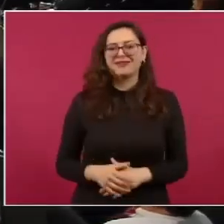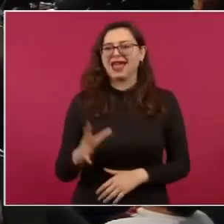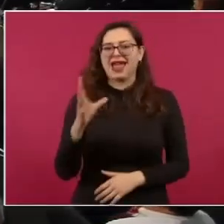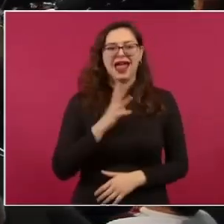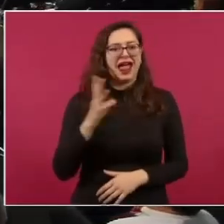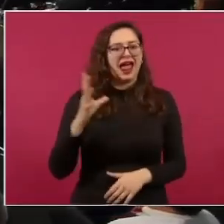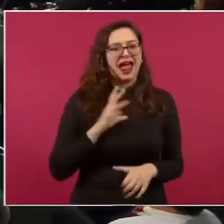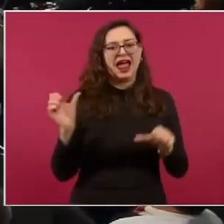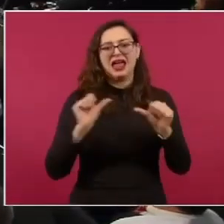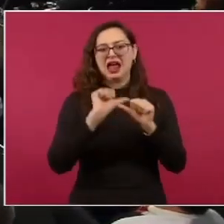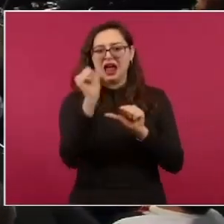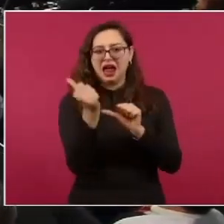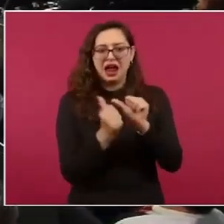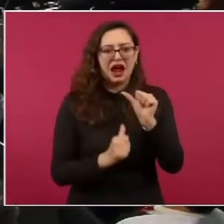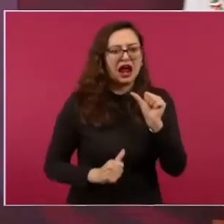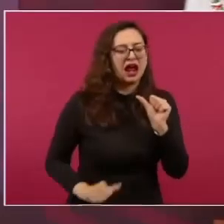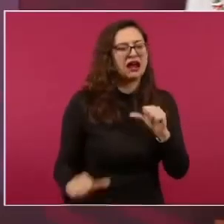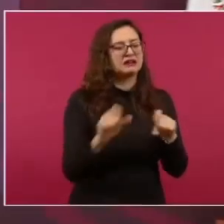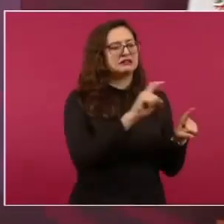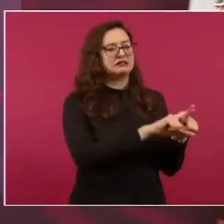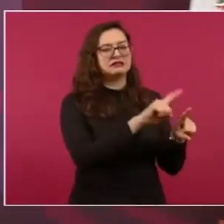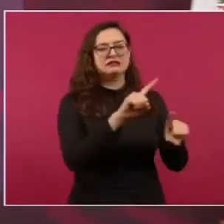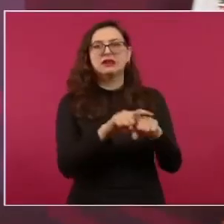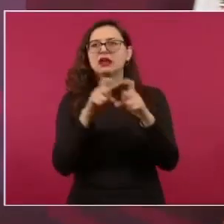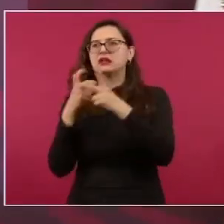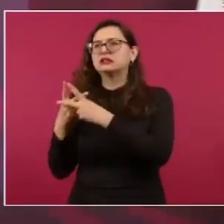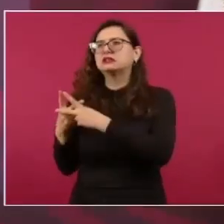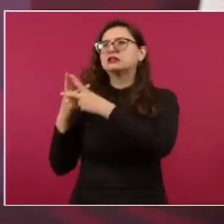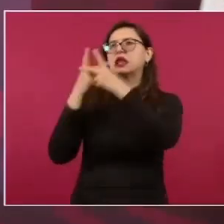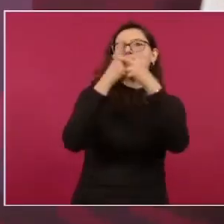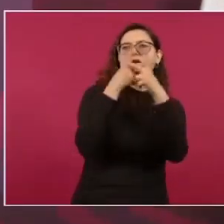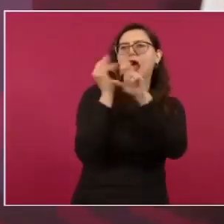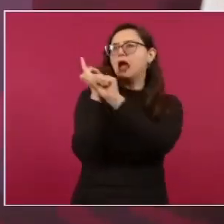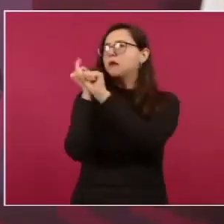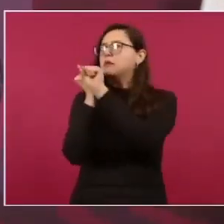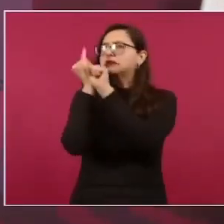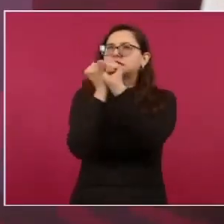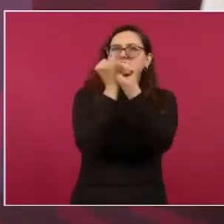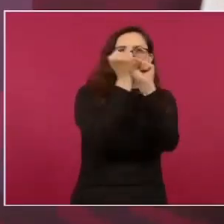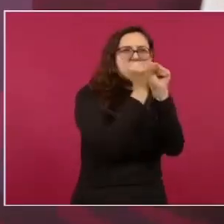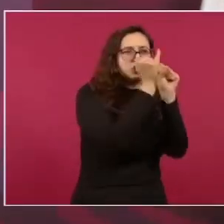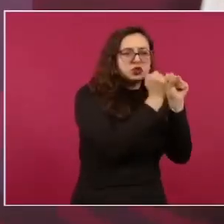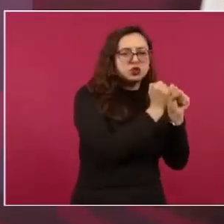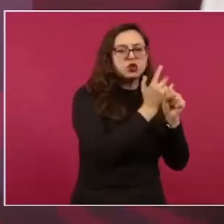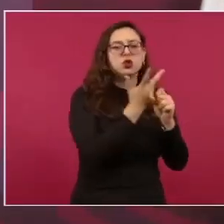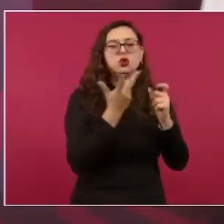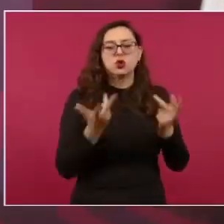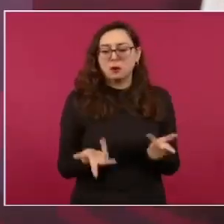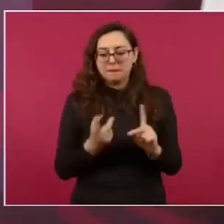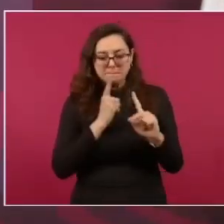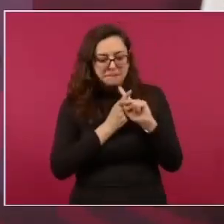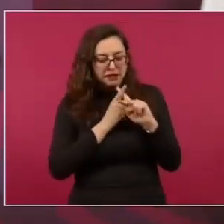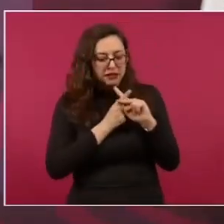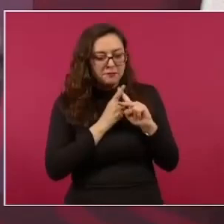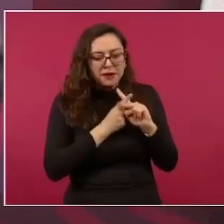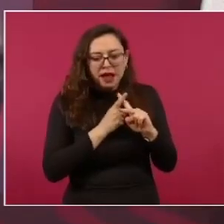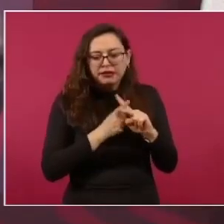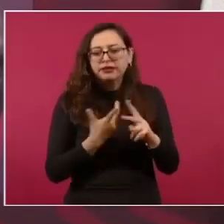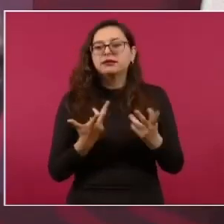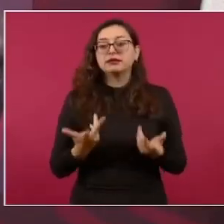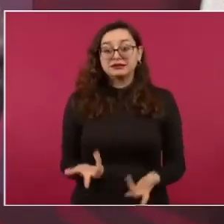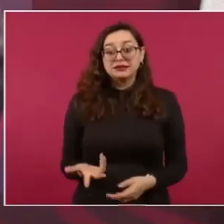es la astronomía, es el conocimiento de las matemáticas,